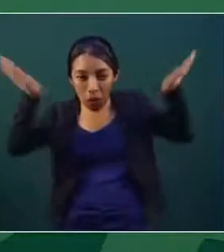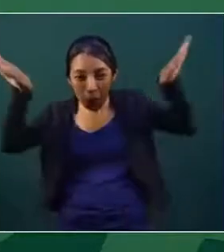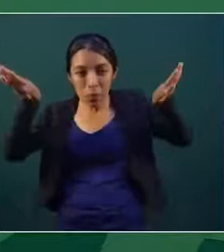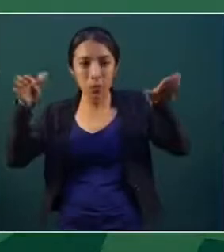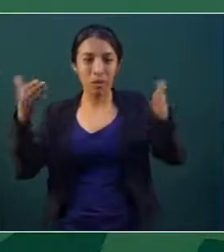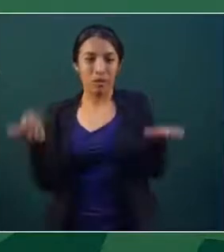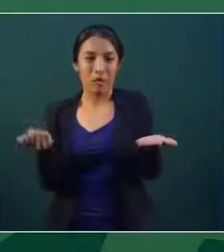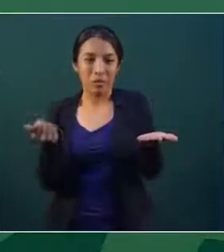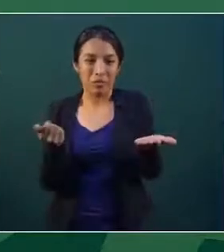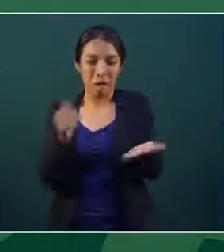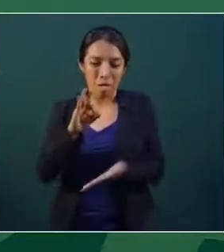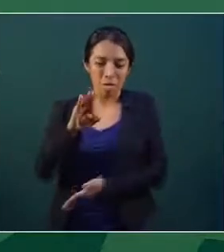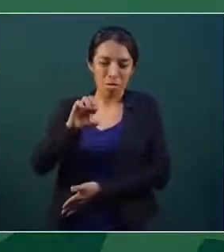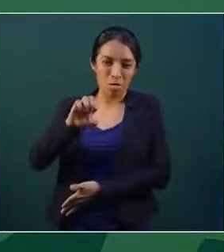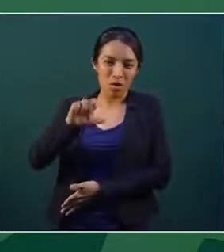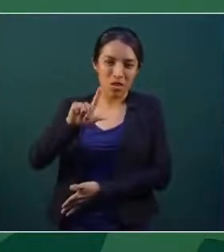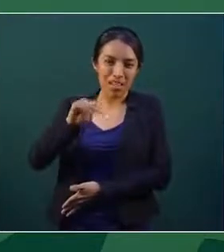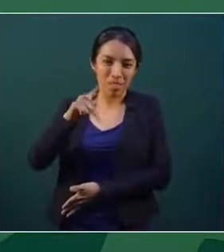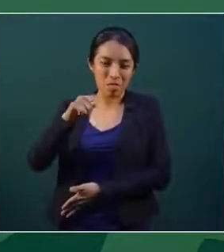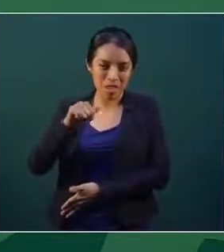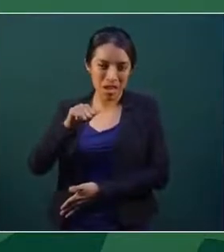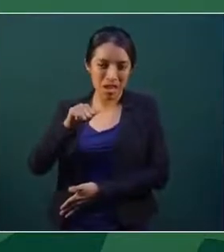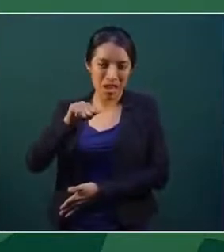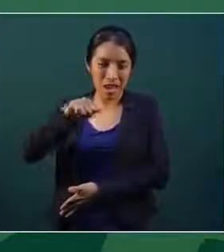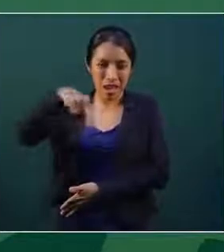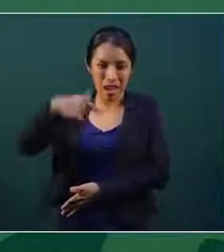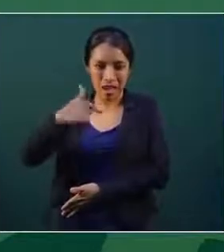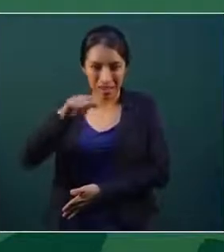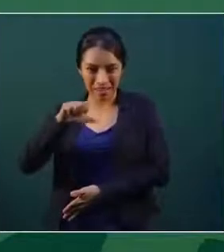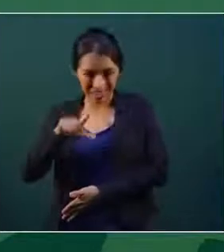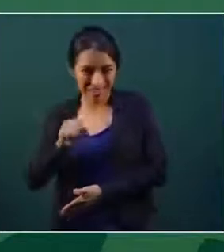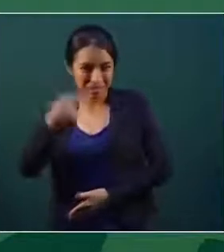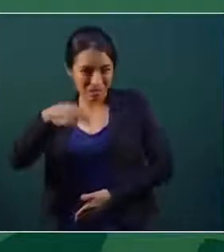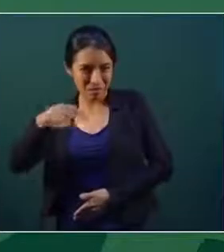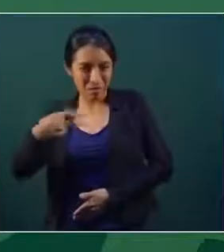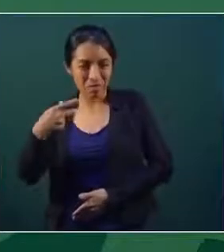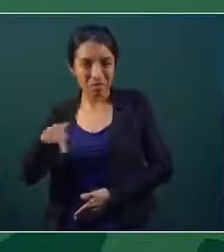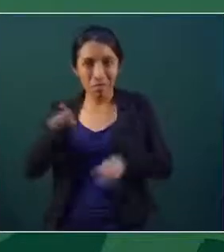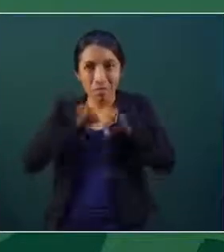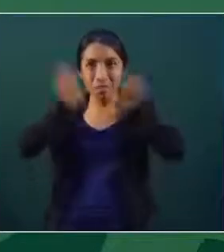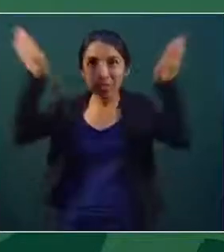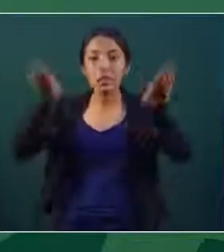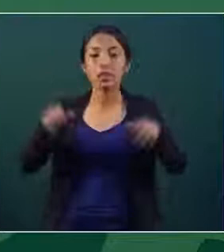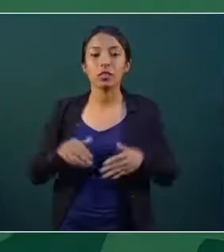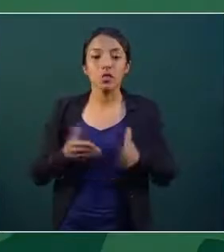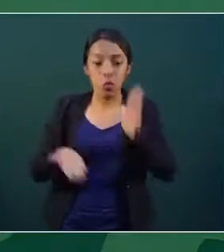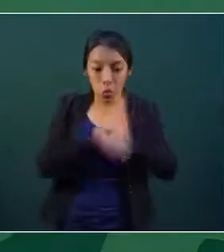Felipe Ángeles, en la construcción del Tren Maya.